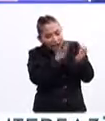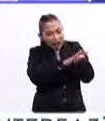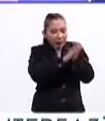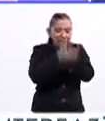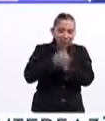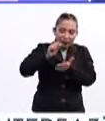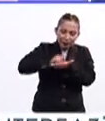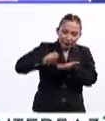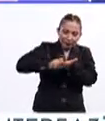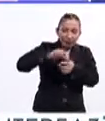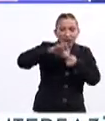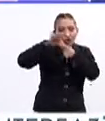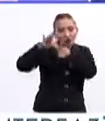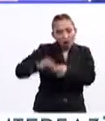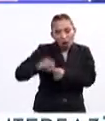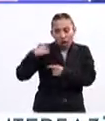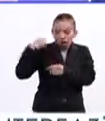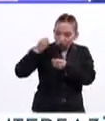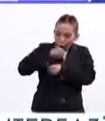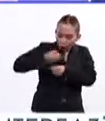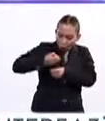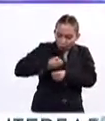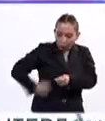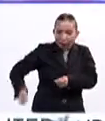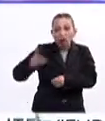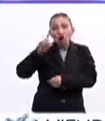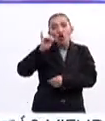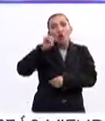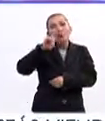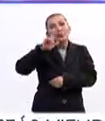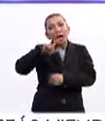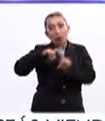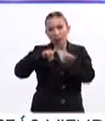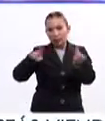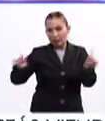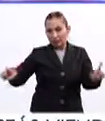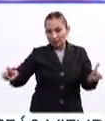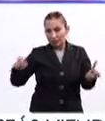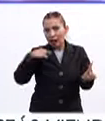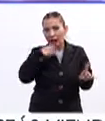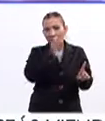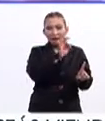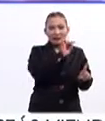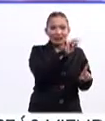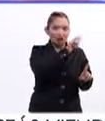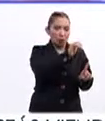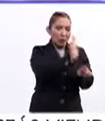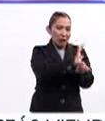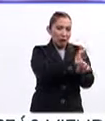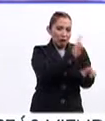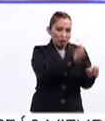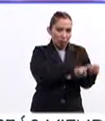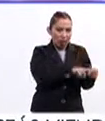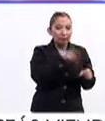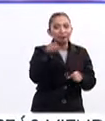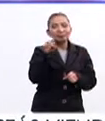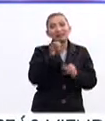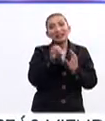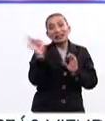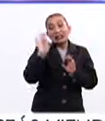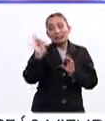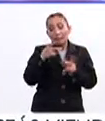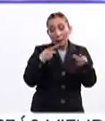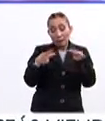después ir al guión, conformarlo. El documental tiene un poquito de diferencia a la ficción, por ejemplo. A lo mejor las cosas,